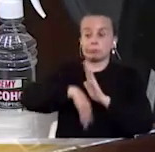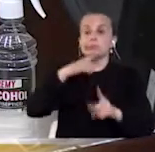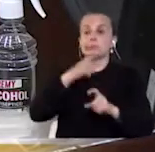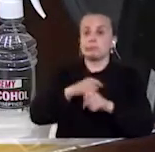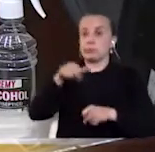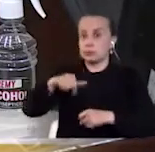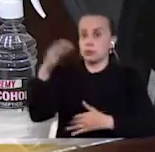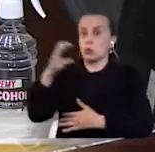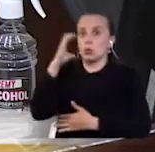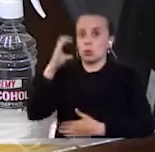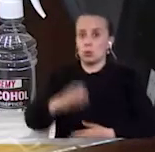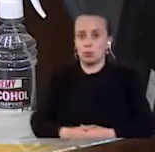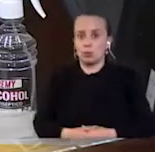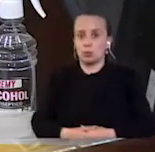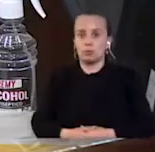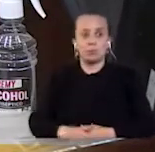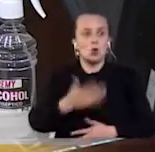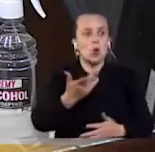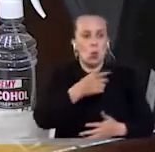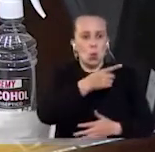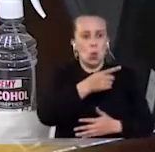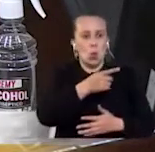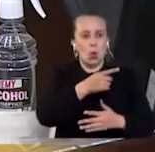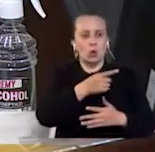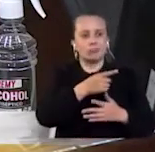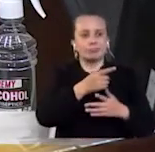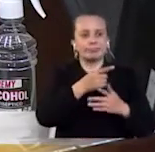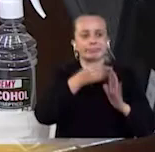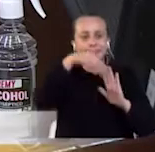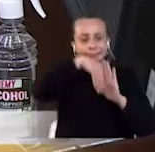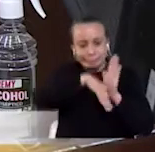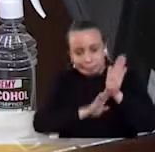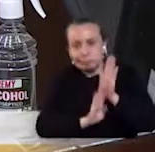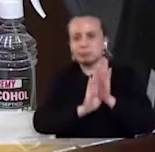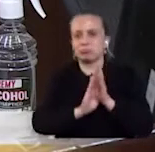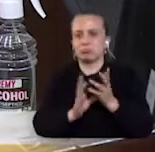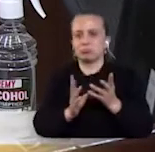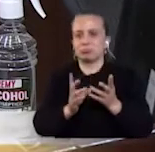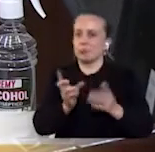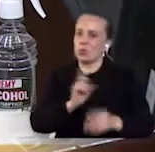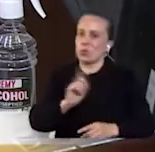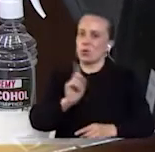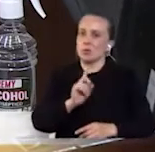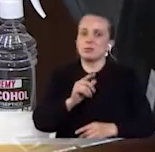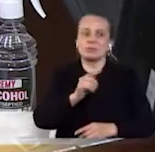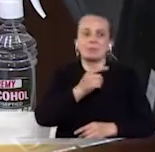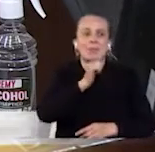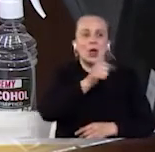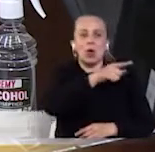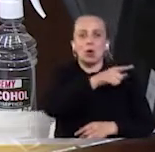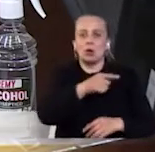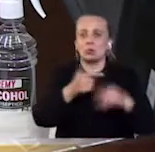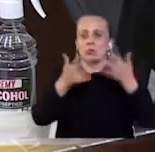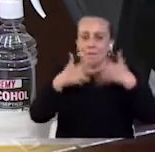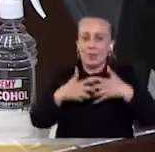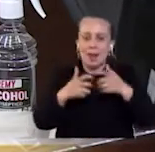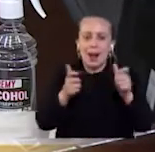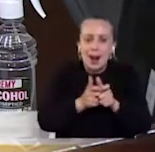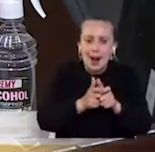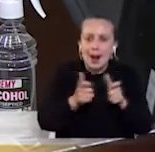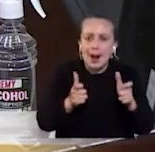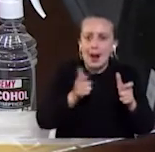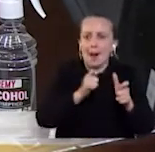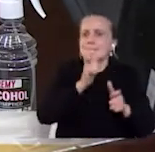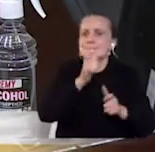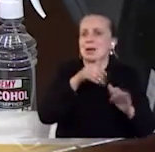expansiva porque se grava al pequeño y mediano industrial, porque no